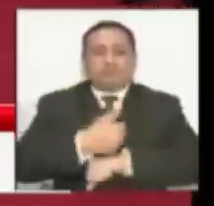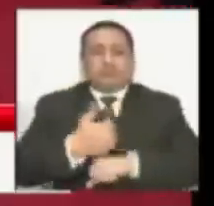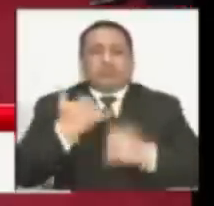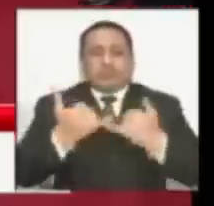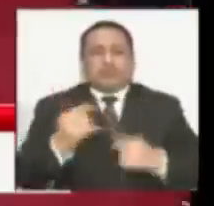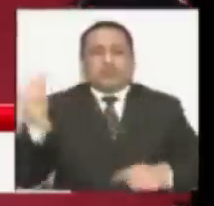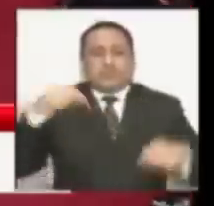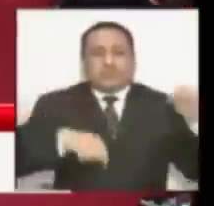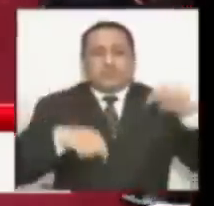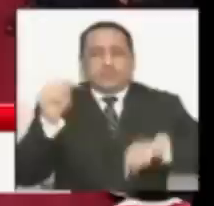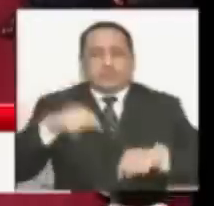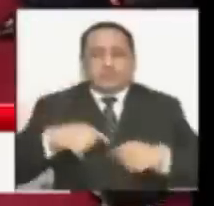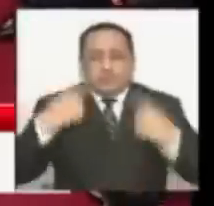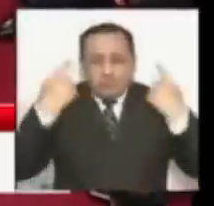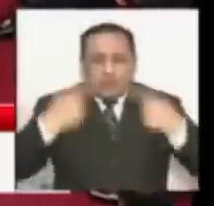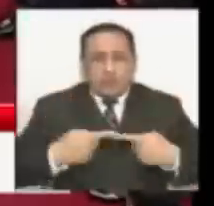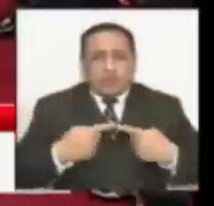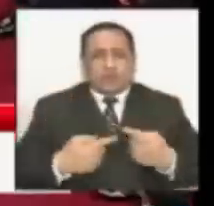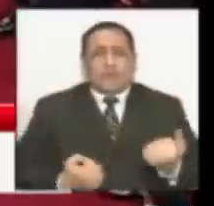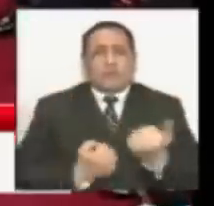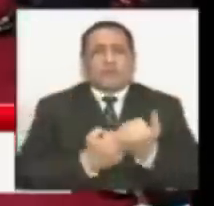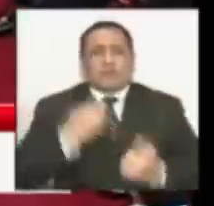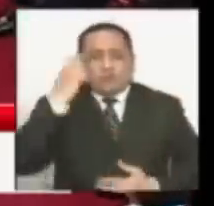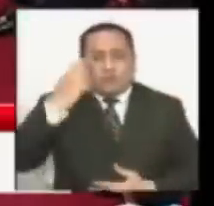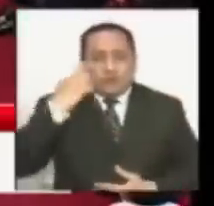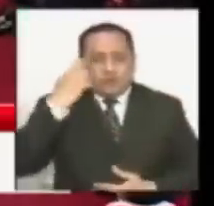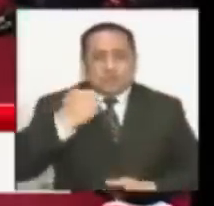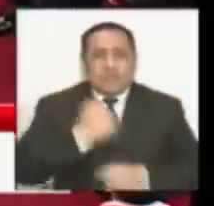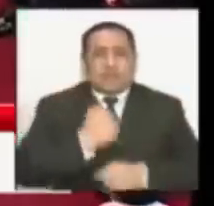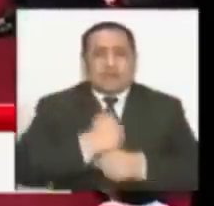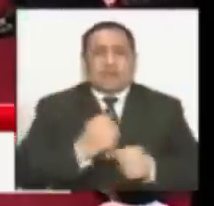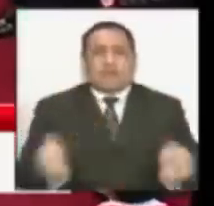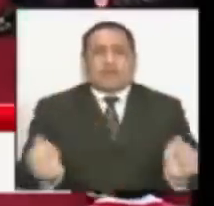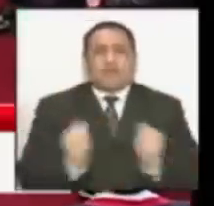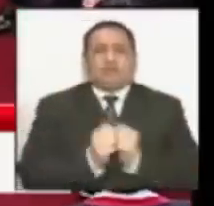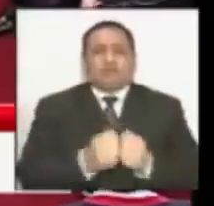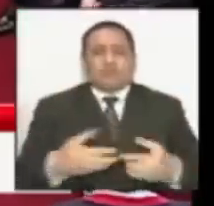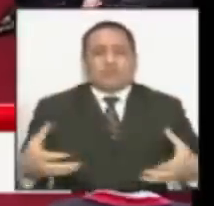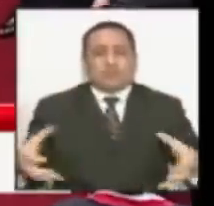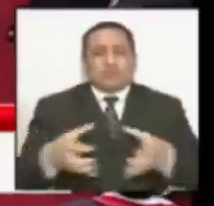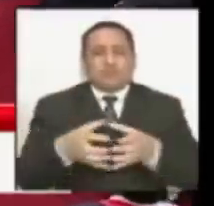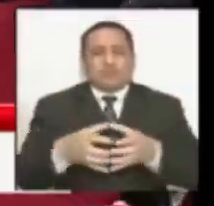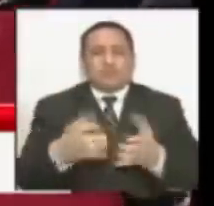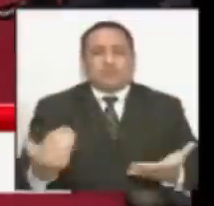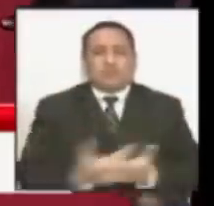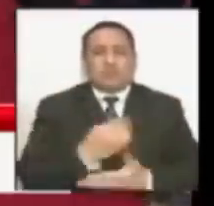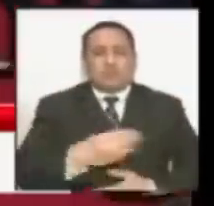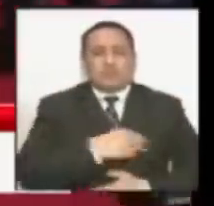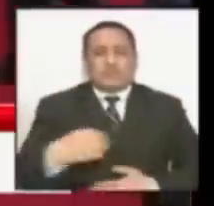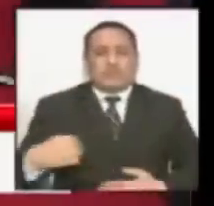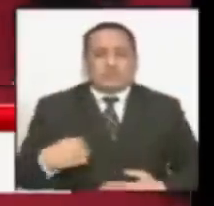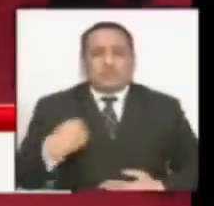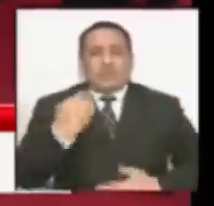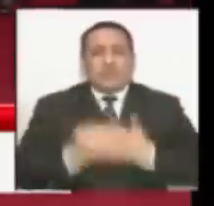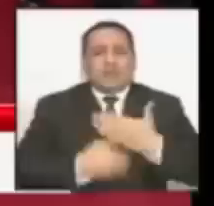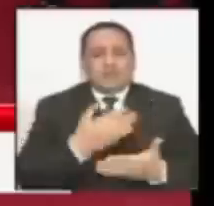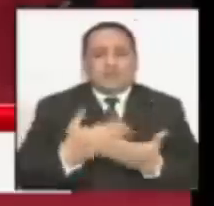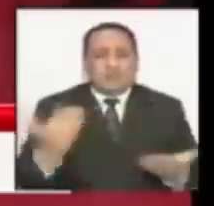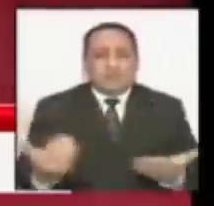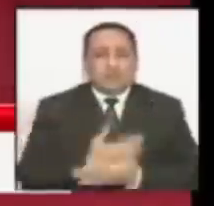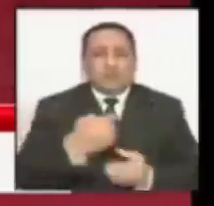Los dos jóvenes que fallecieron el día sábado en la segunda gran marcha nacional. Marcha que no solamente se llevó a